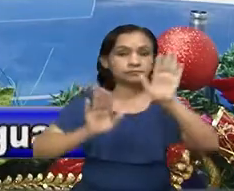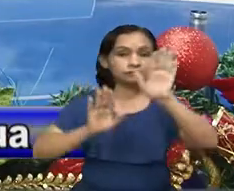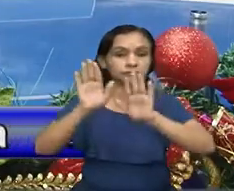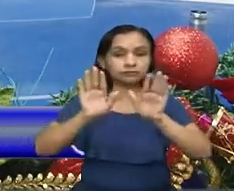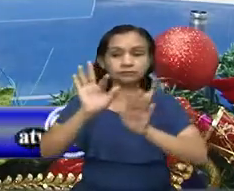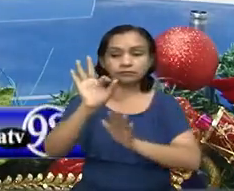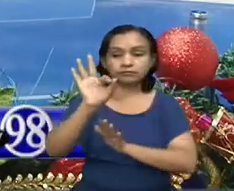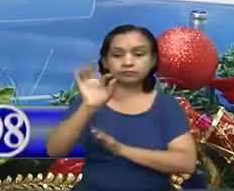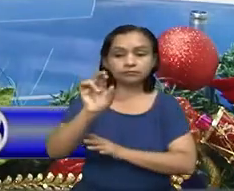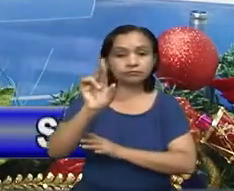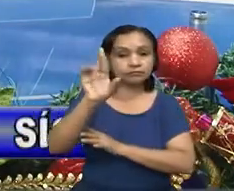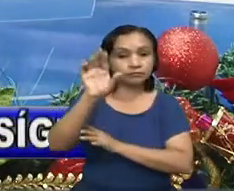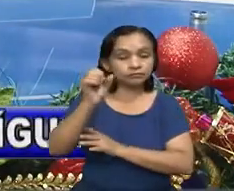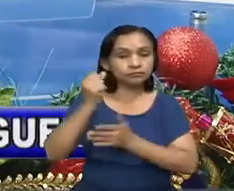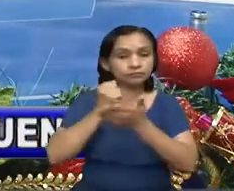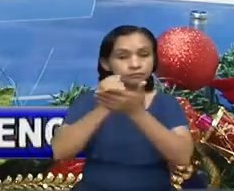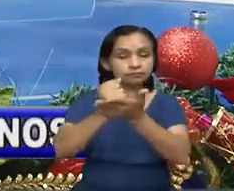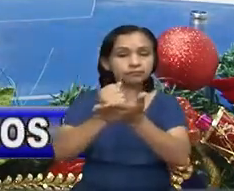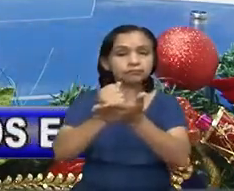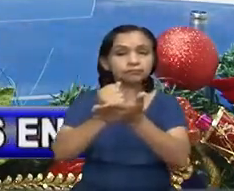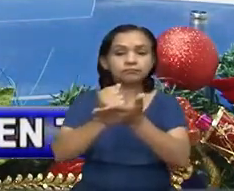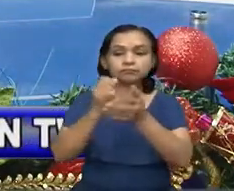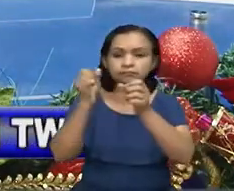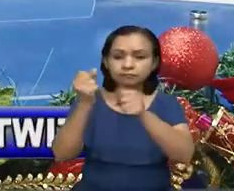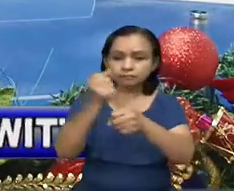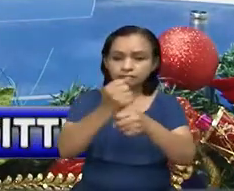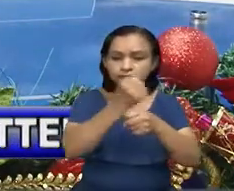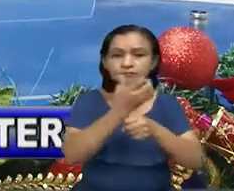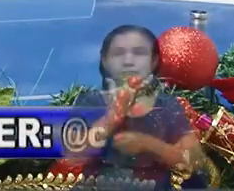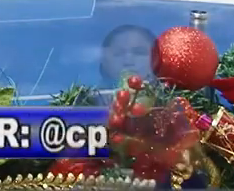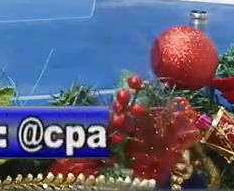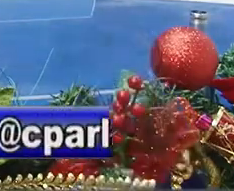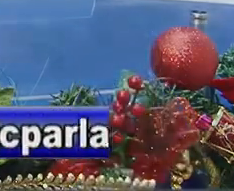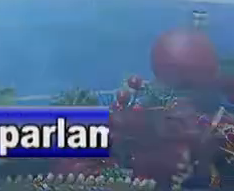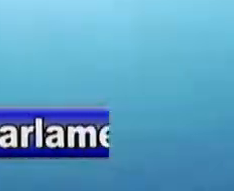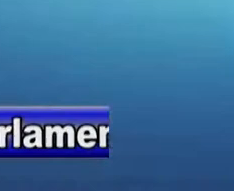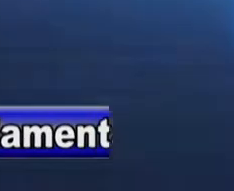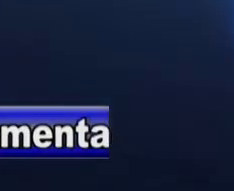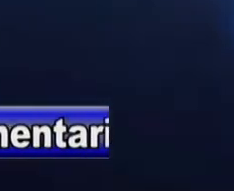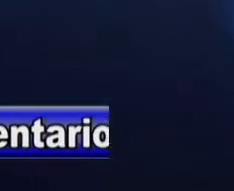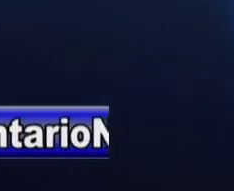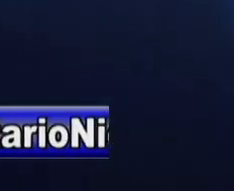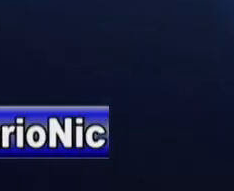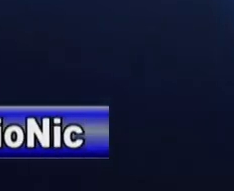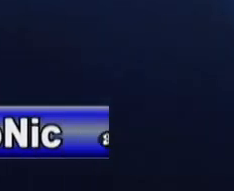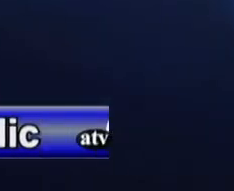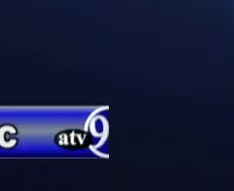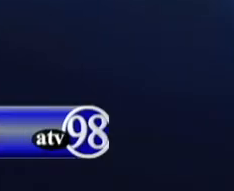foro con el objetivo de apoyar las iniciativas de empleo juvenil.